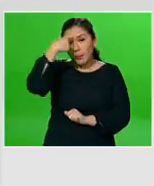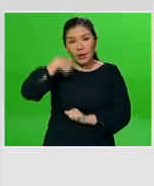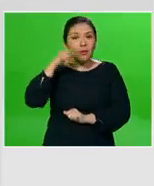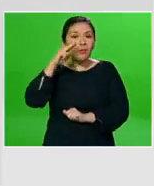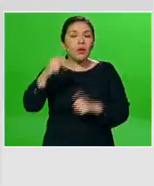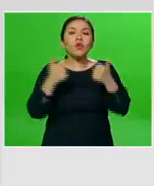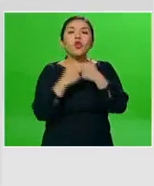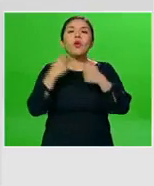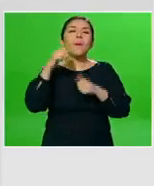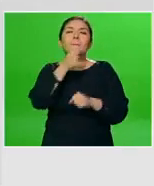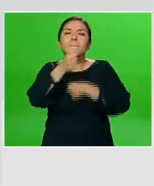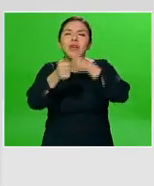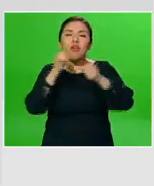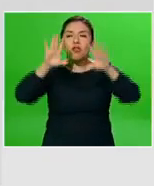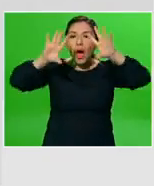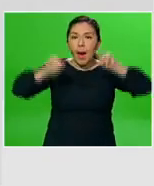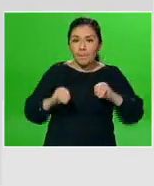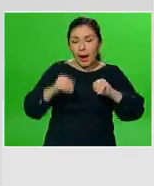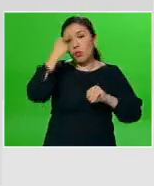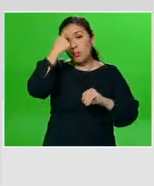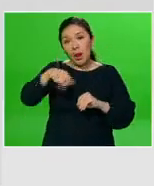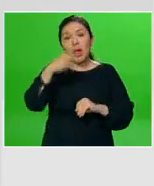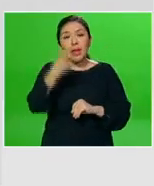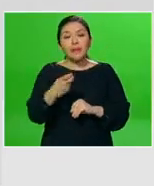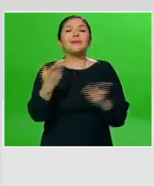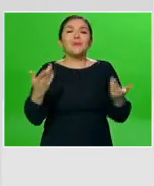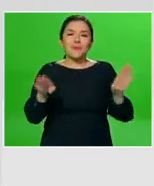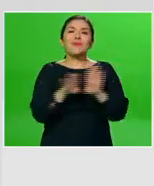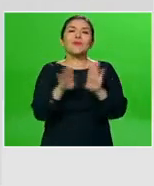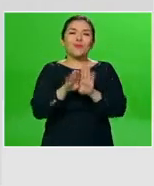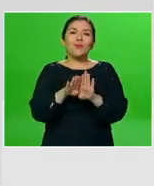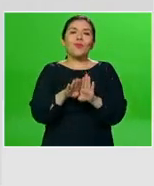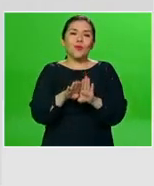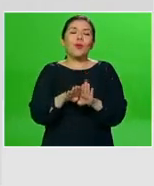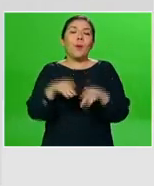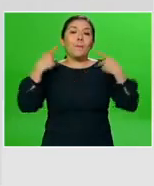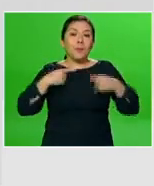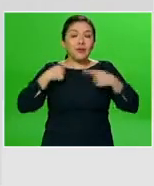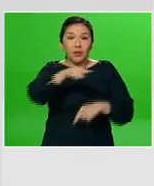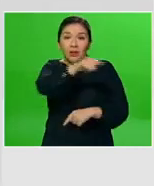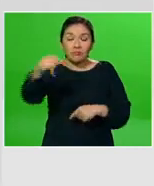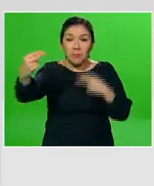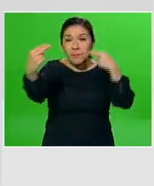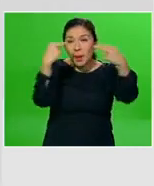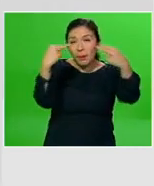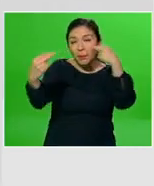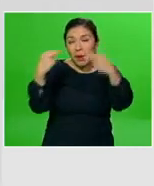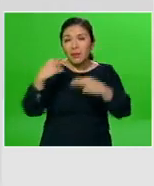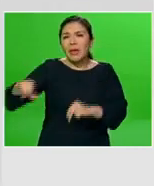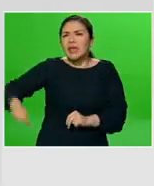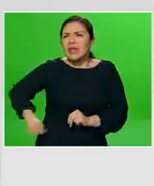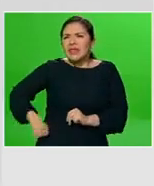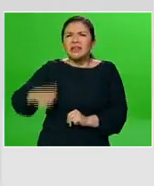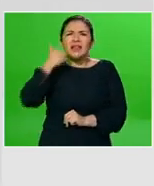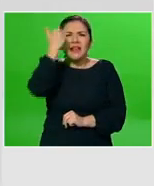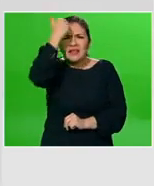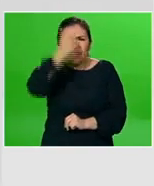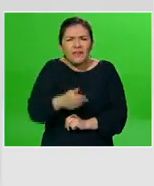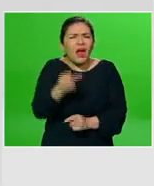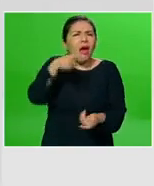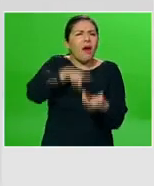cerrados sus micrófonos a efecto de que también a nuestros queridos dependientes y las personas que están interesadas en